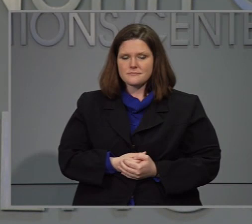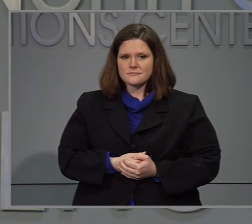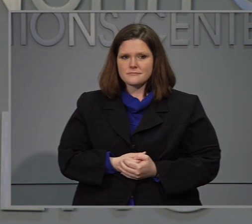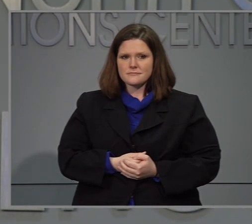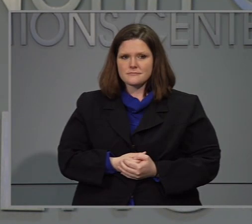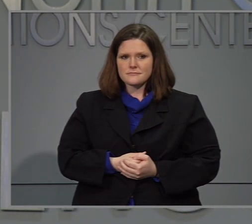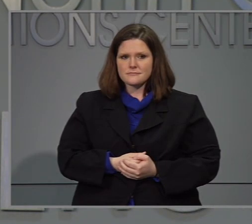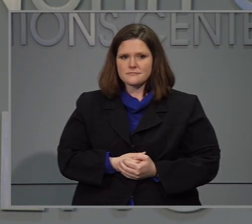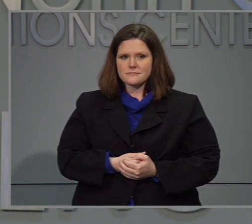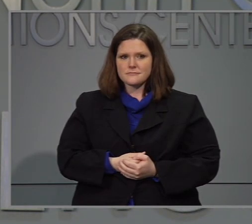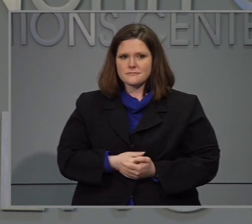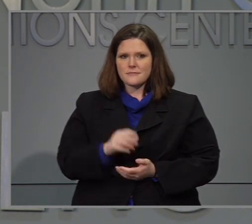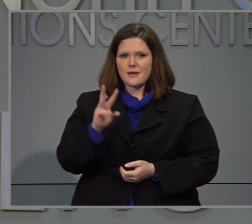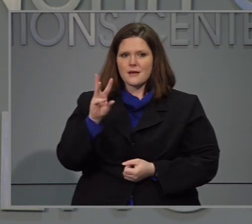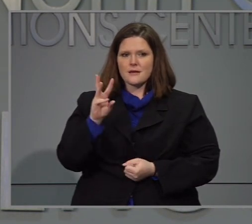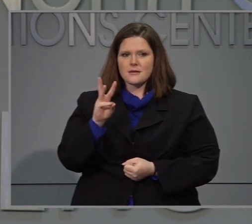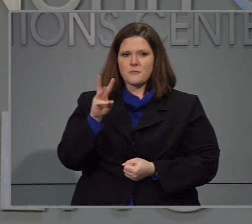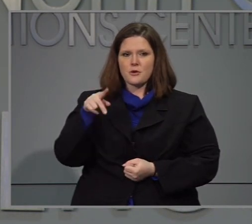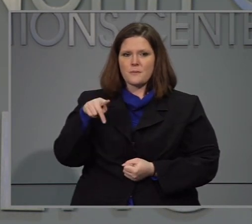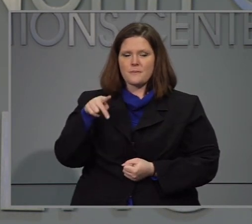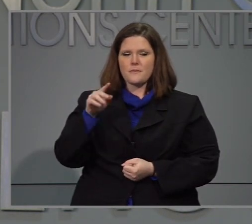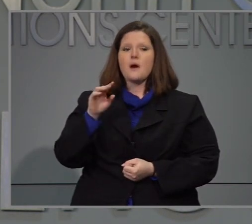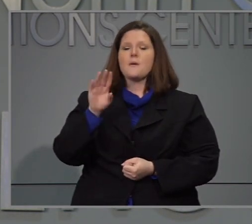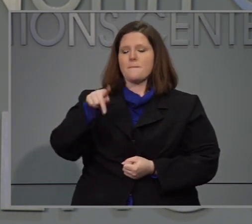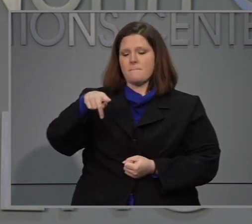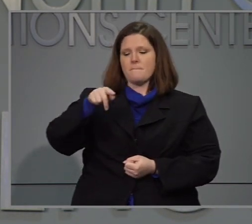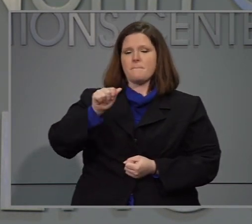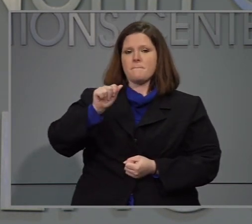Paige Peroso, WTDB.